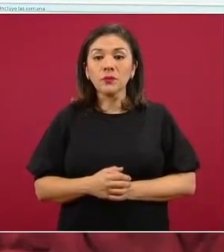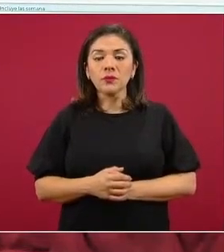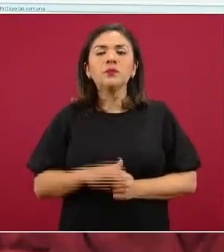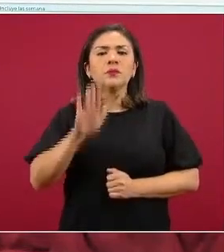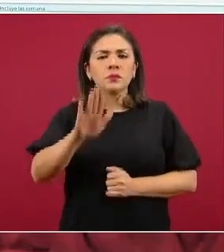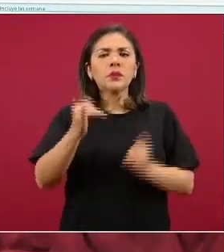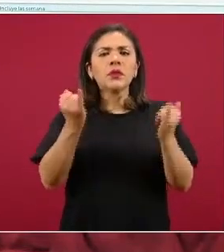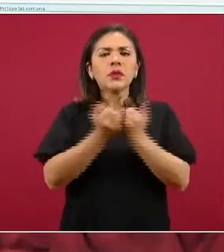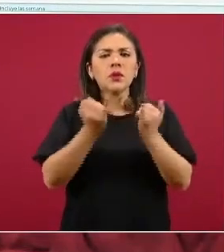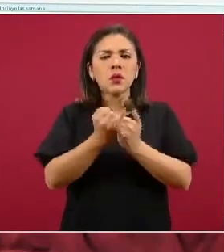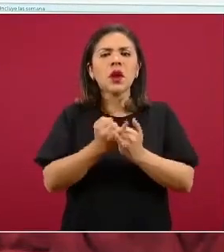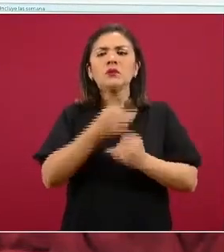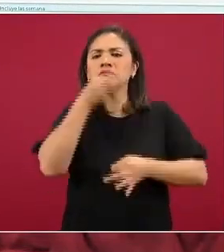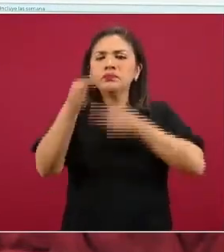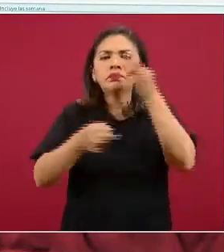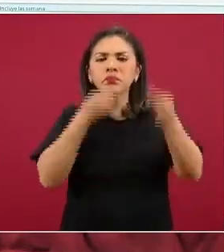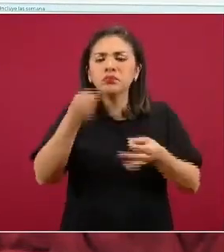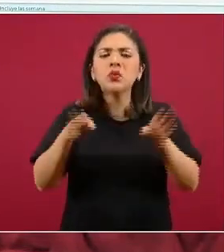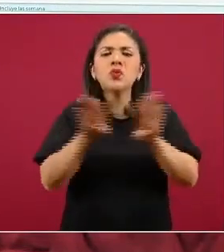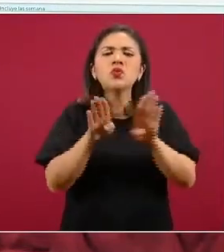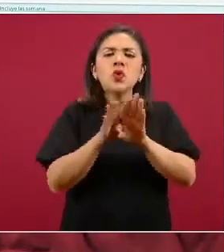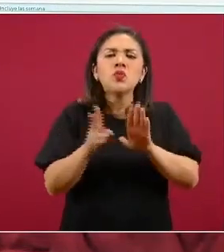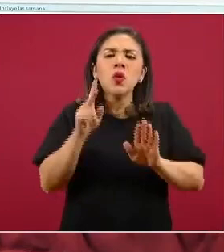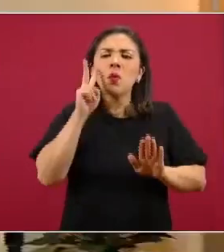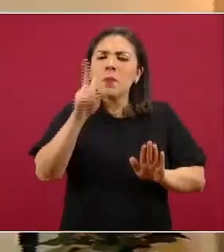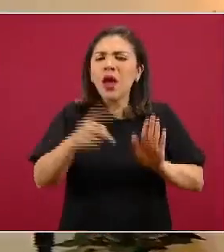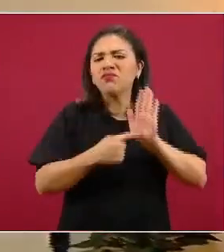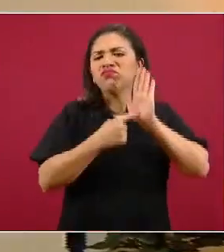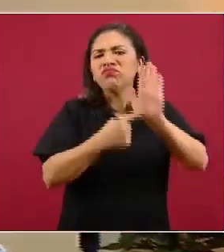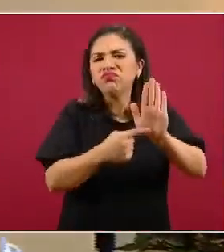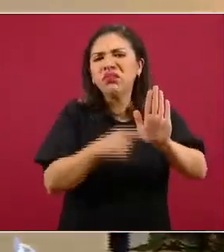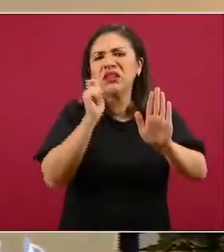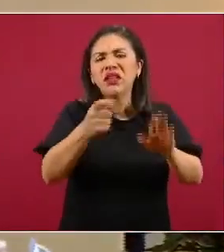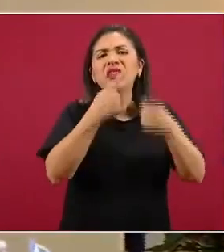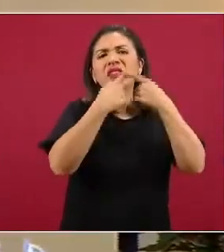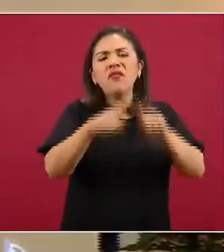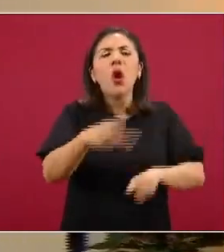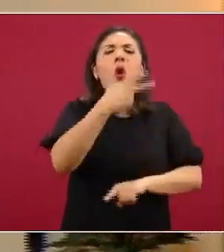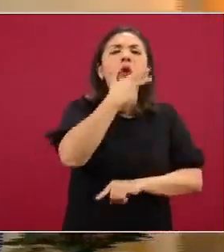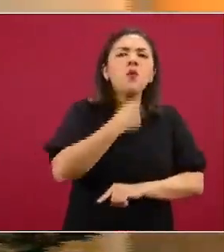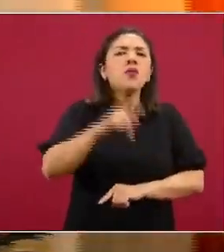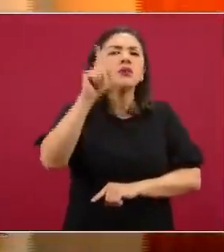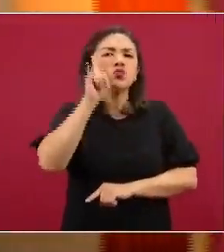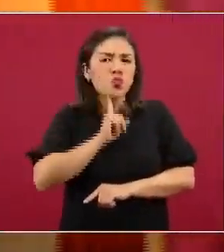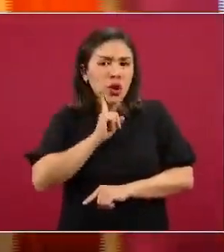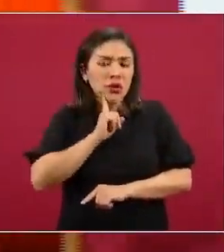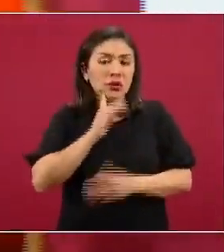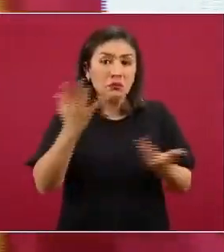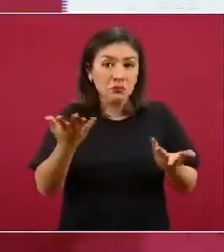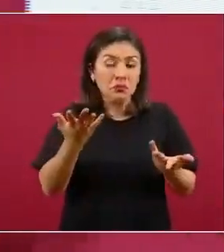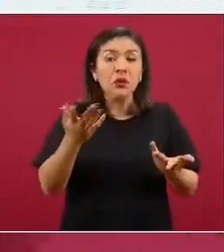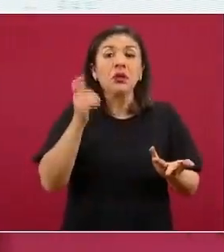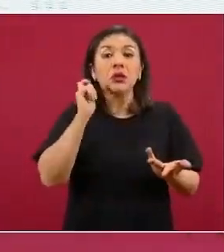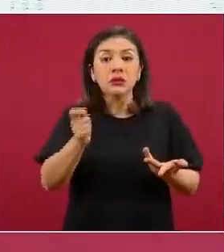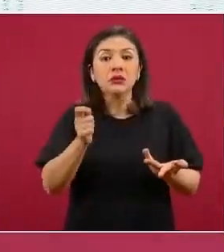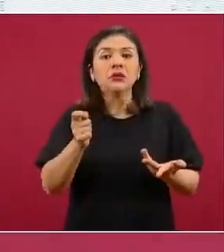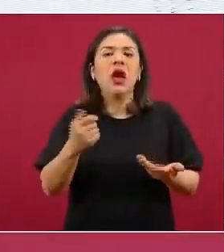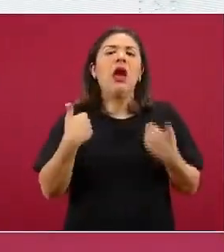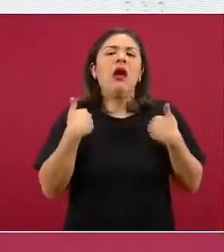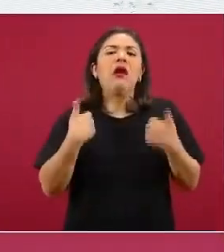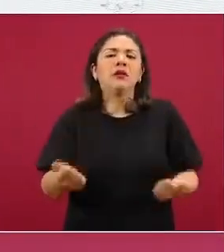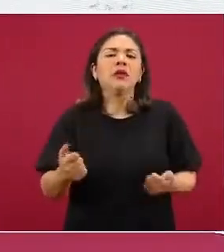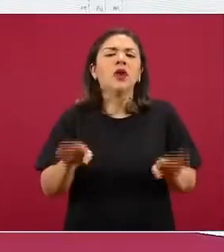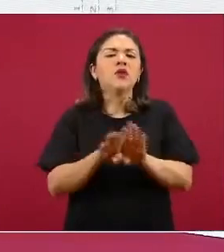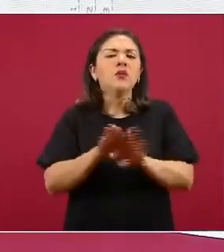También presentamos en el boletín cómo se presenta este exceso de mortalidad diferenciado por hombres y mujeres, en donde claramente, como